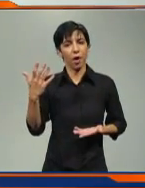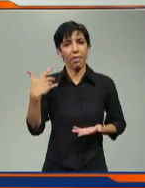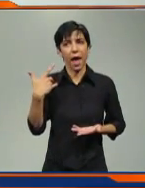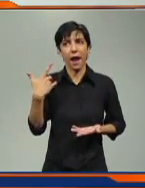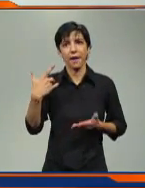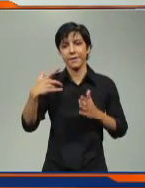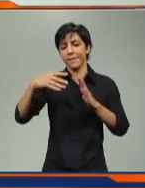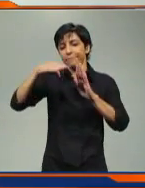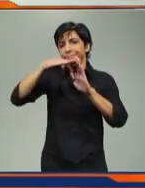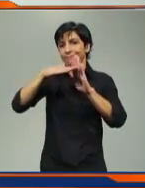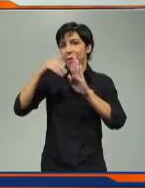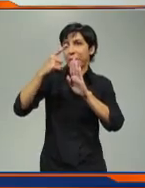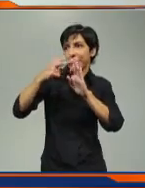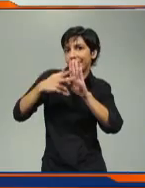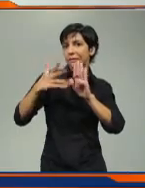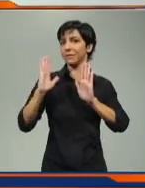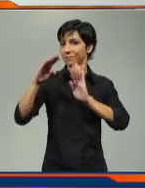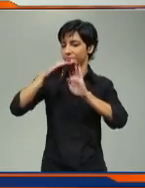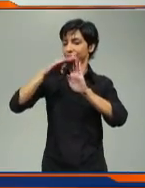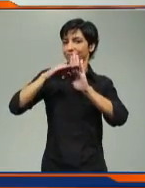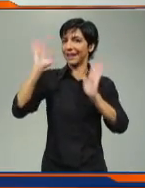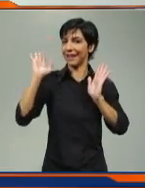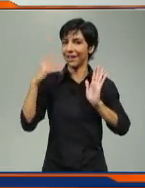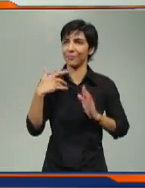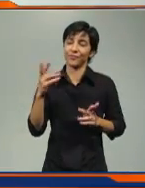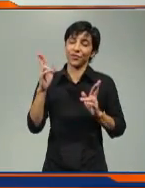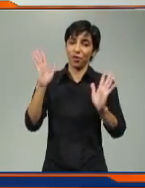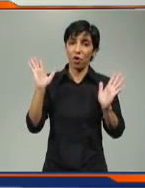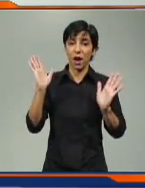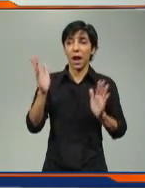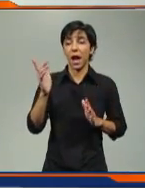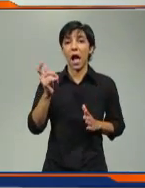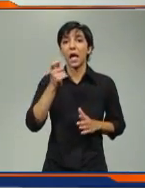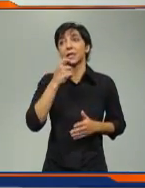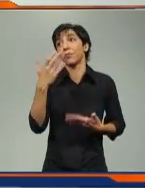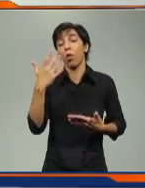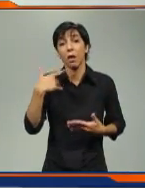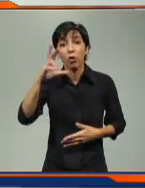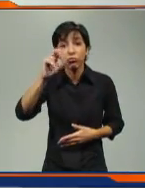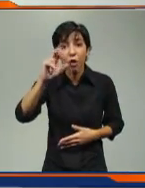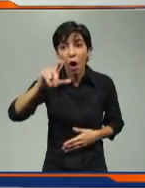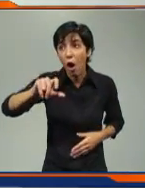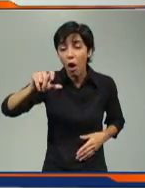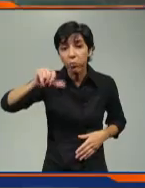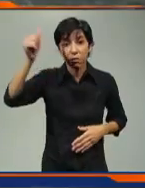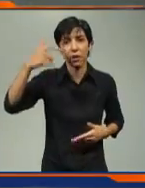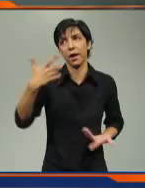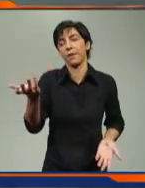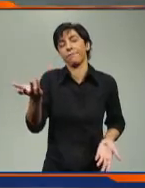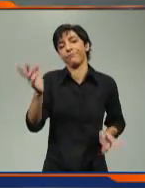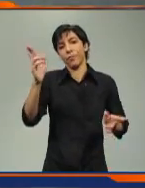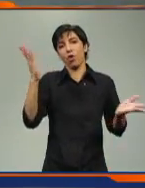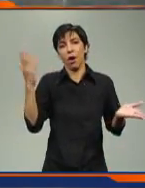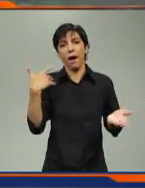en las posiciones de arriba, o sea, lo que es el medallero y si es posible pelear el oro, ¿no?, en todas las pruebas, así que vamos a salir a buscar eso.